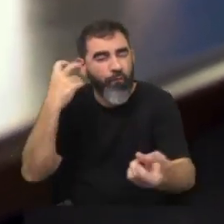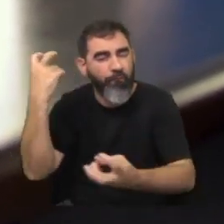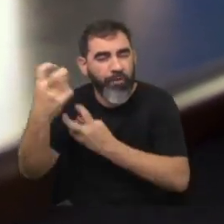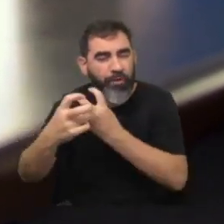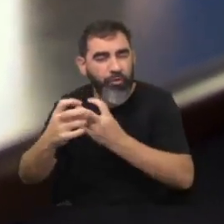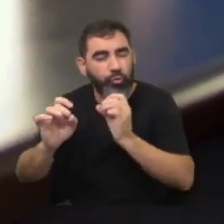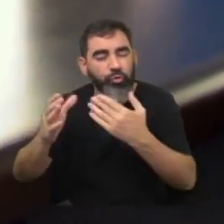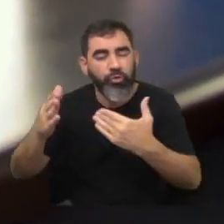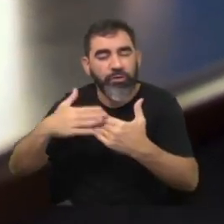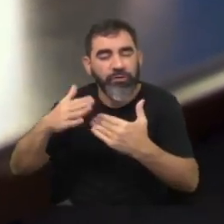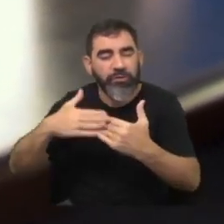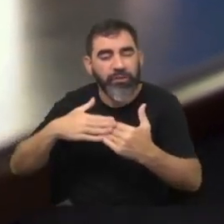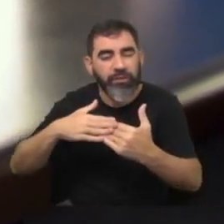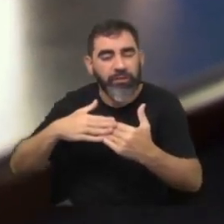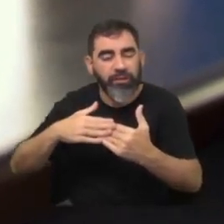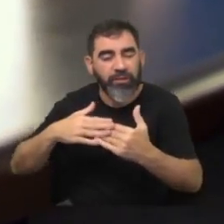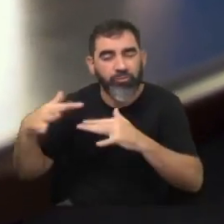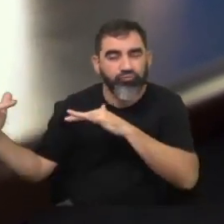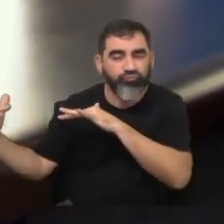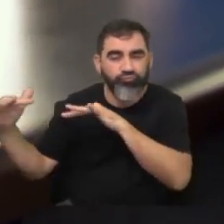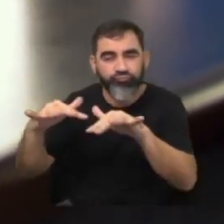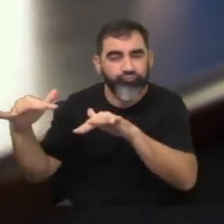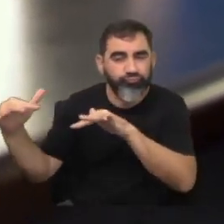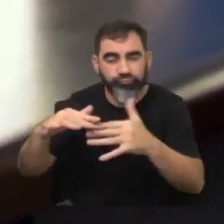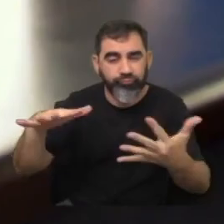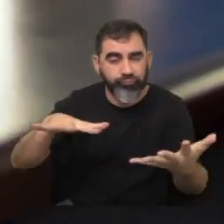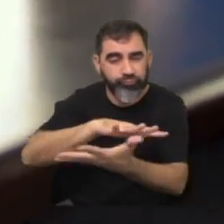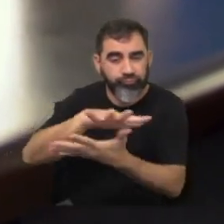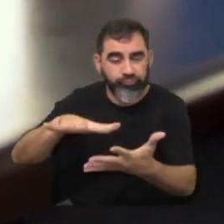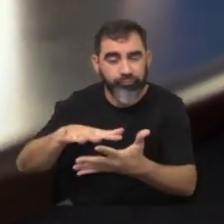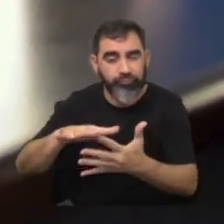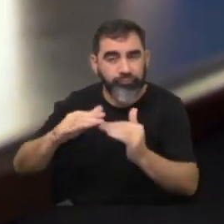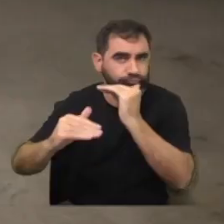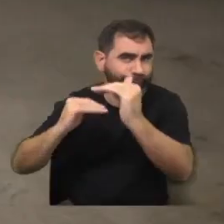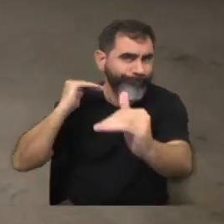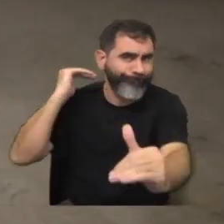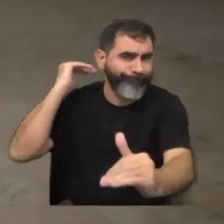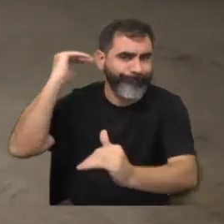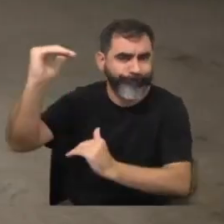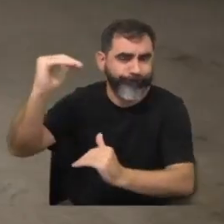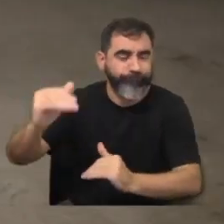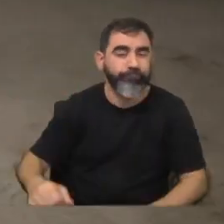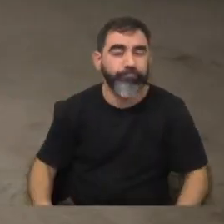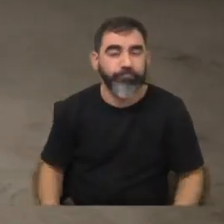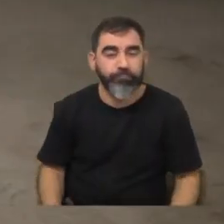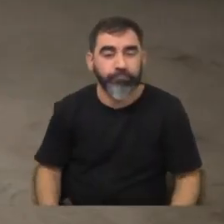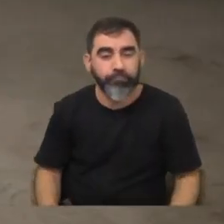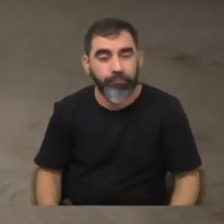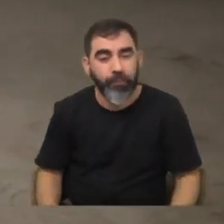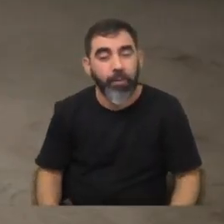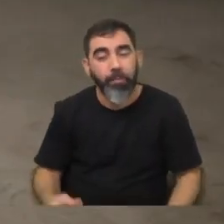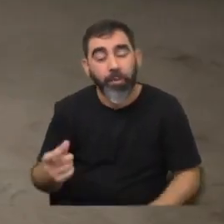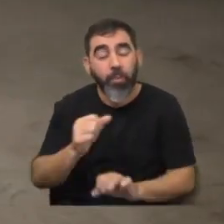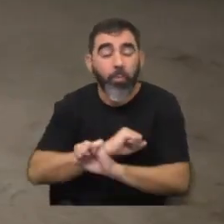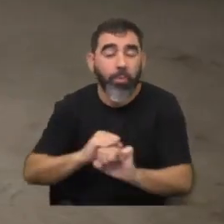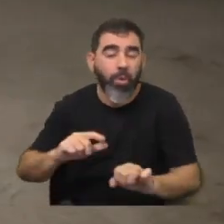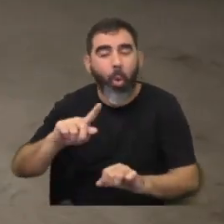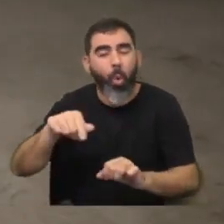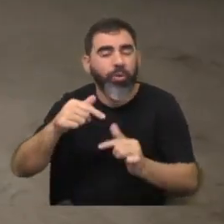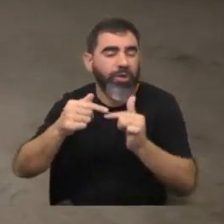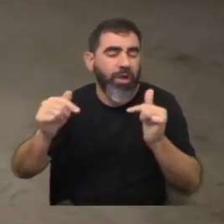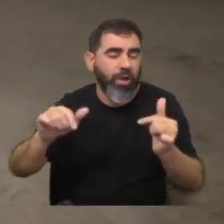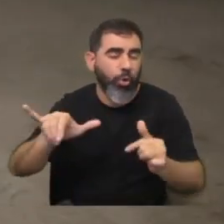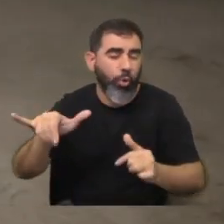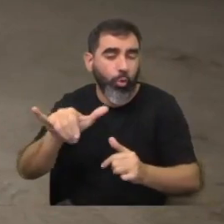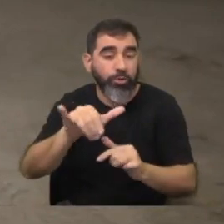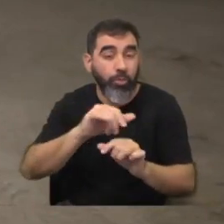en las cercanías de la corriente en chorro, que es algo que se da a niveles muy altos. Pero básicamente ahí la turbulencia puede ser debida a otros factores y